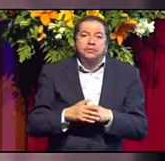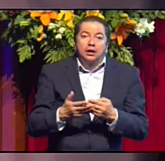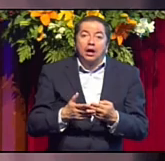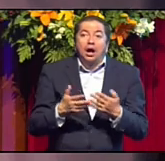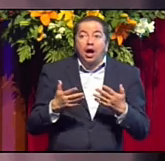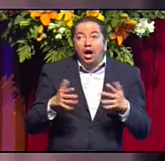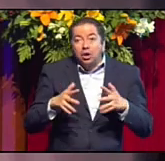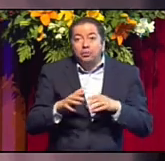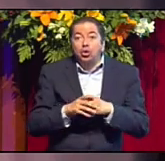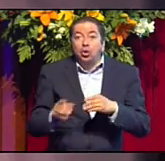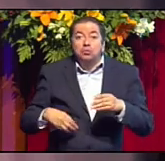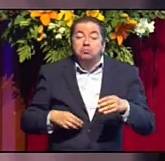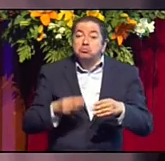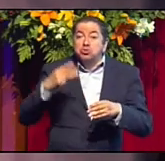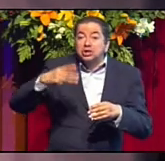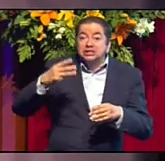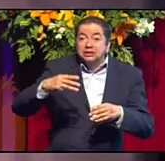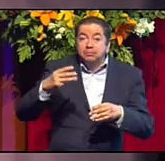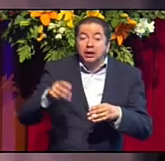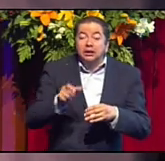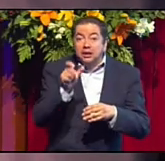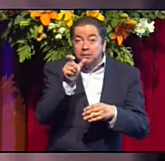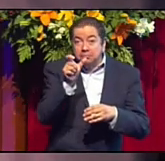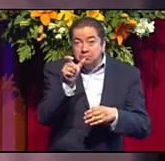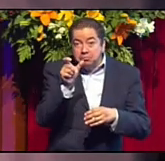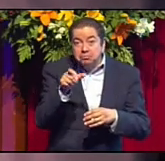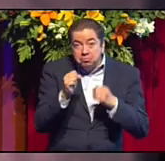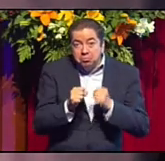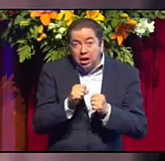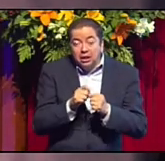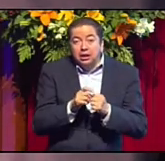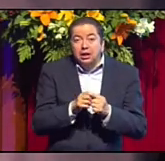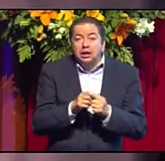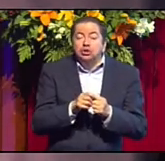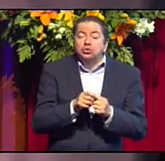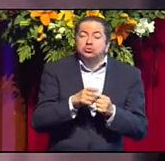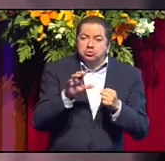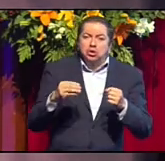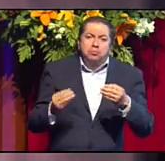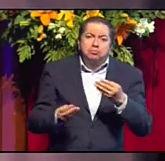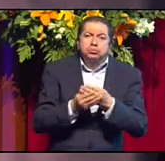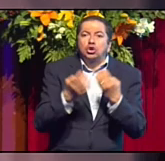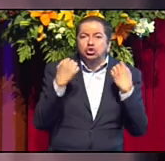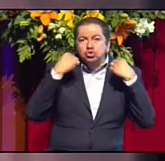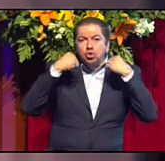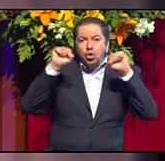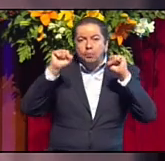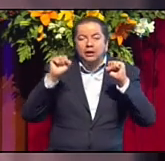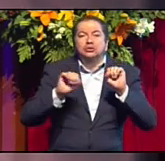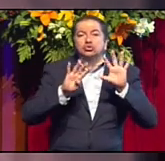municipio para que aquella persona que oferte le sea más conveniente, y gracias a ese proyecto que nos ganamos